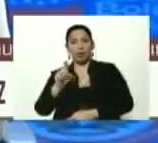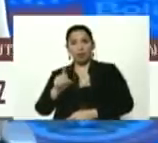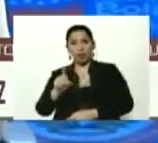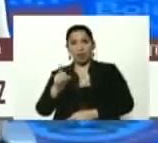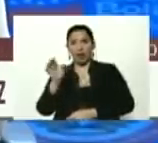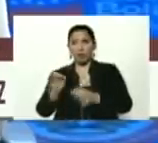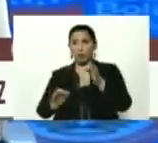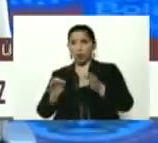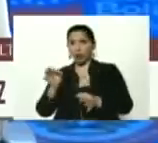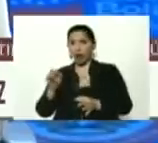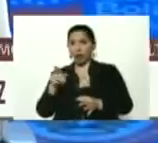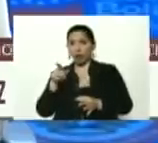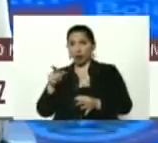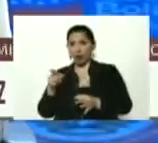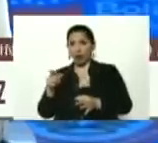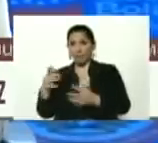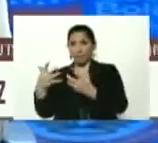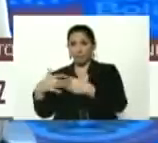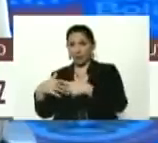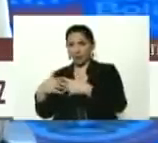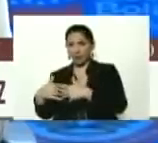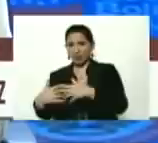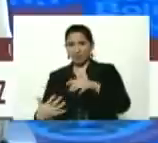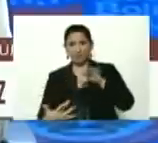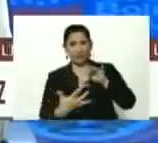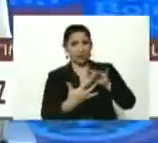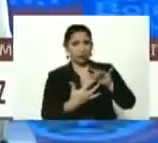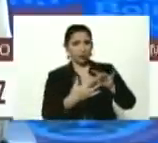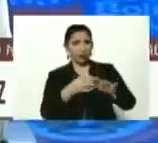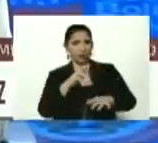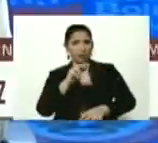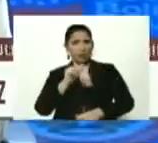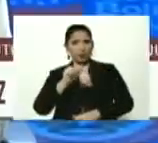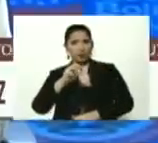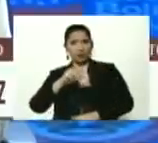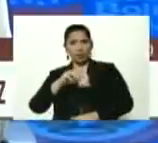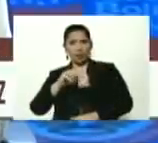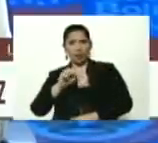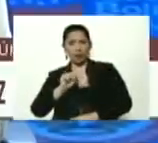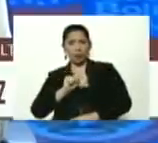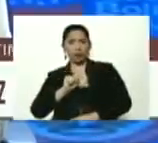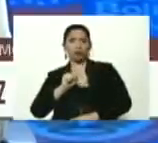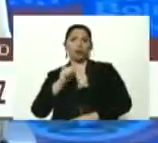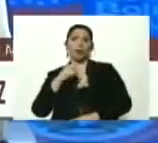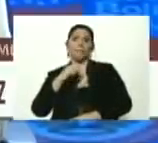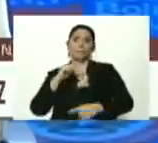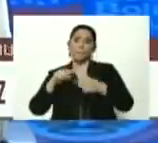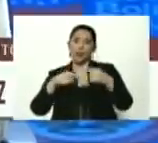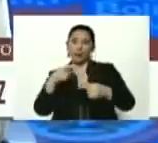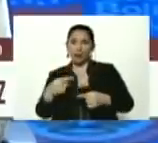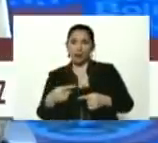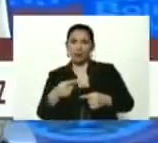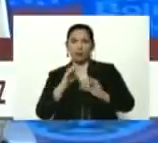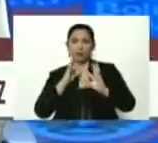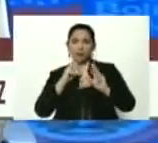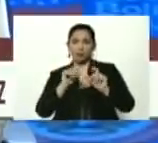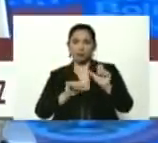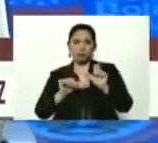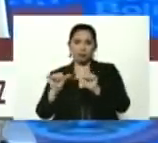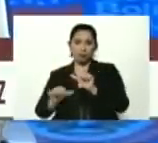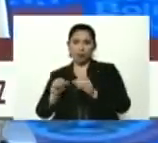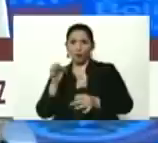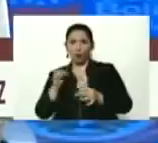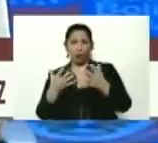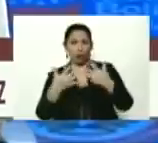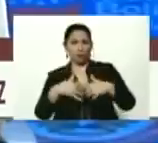caso que vincula a Ramos Alú, más adelante daremos estos detalles, era abogado de estas empresas